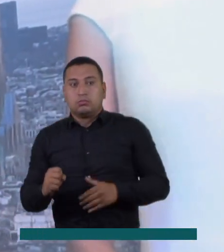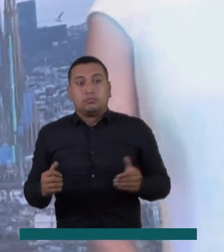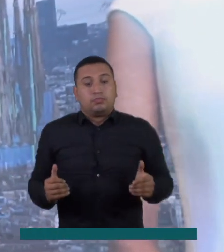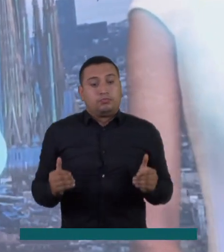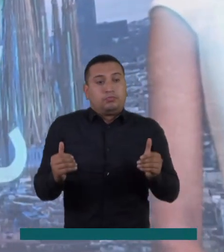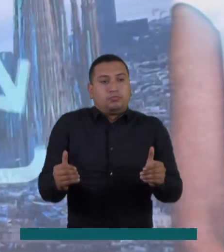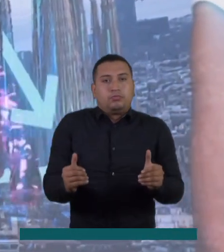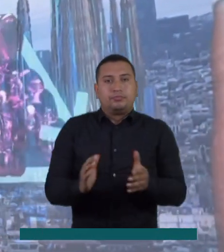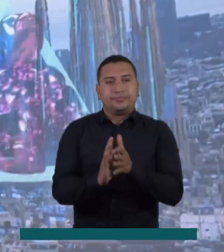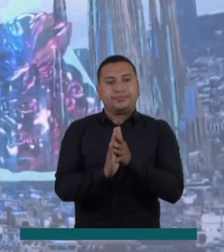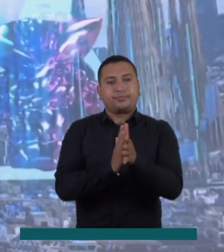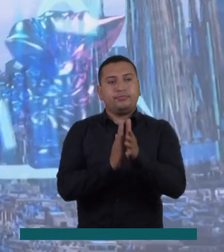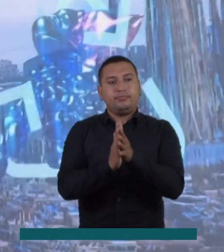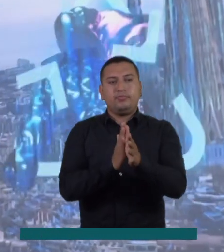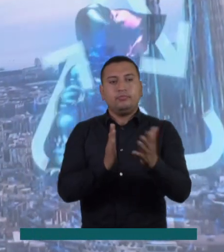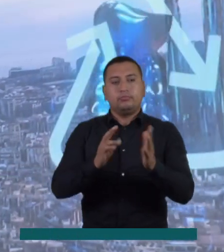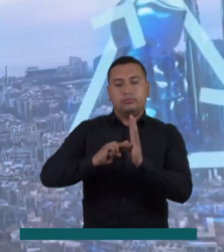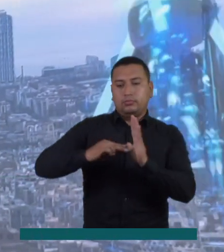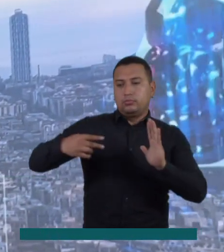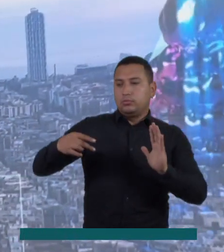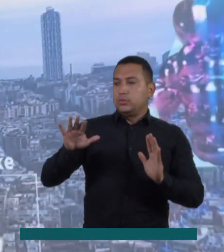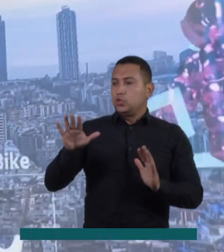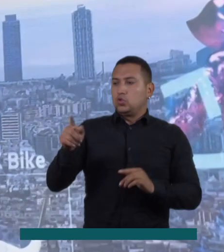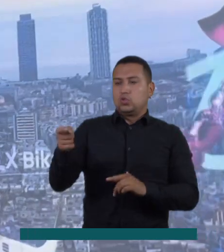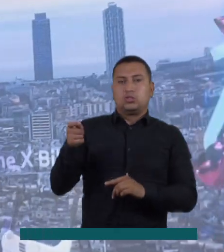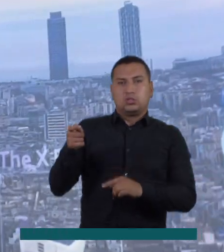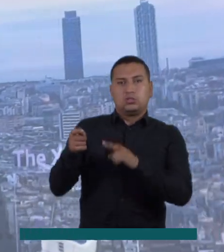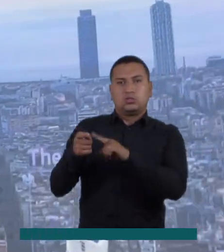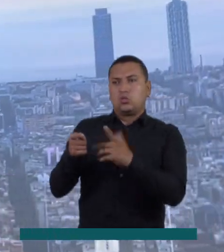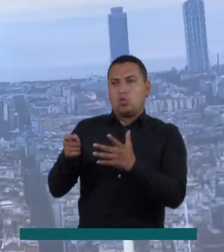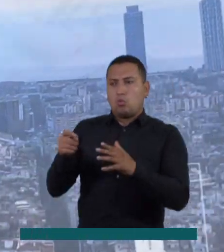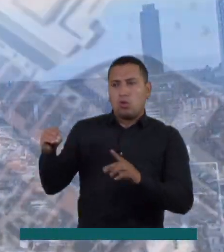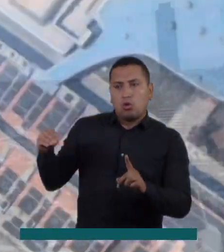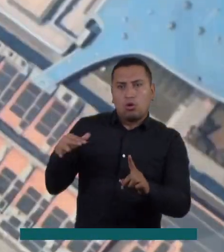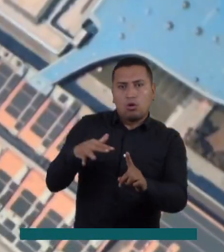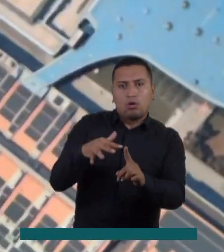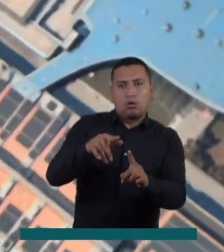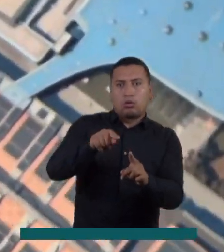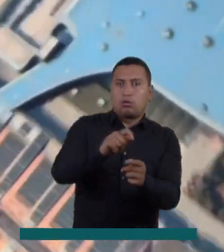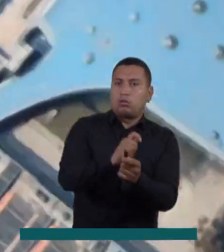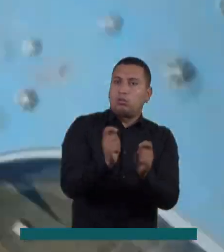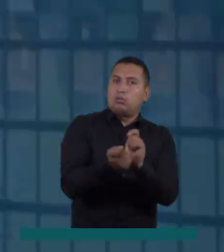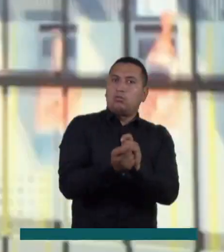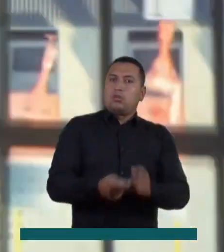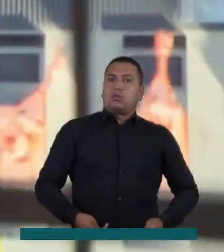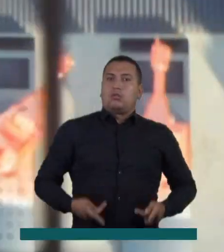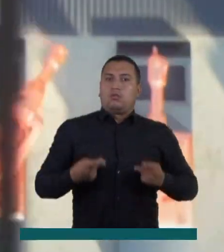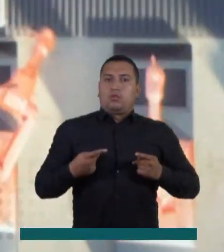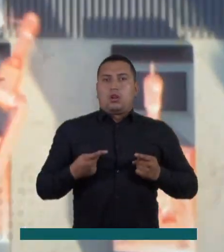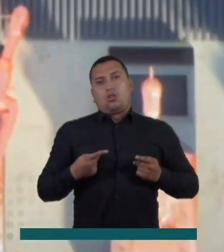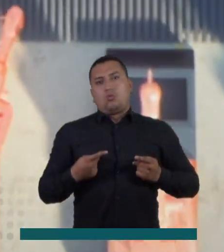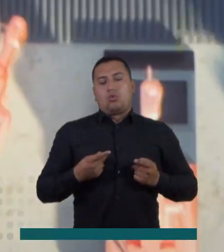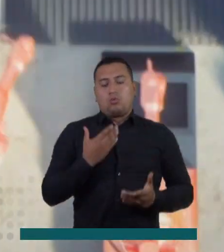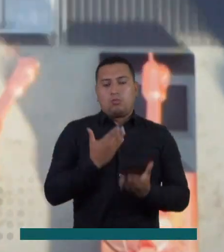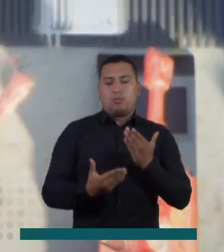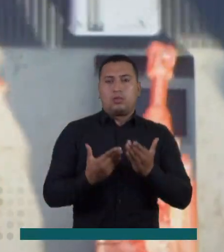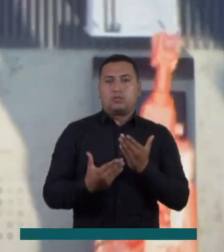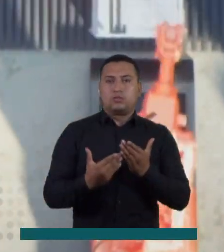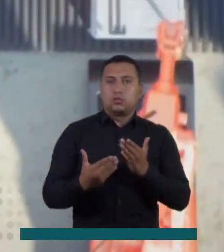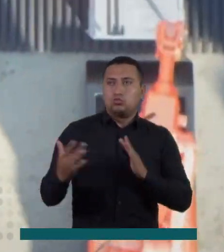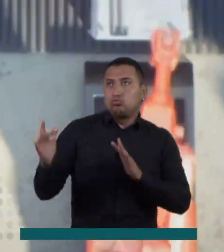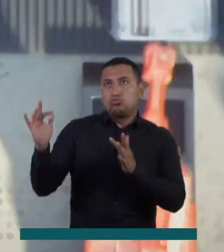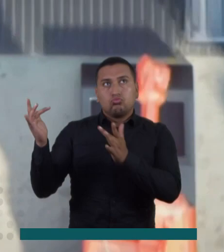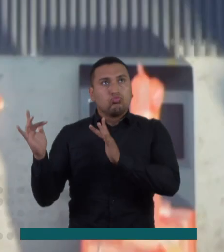Le contaremos qué es la tecnología 5G y en qué forma puede llegar a cambiar la vida con facilidad de conexión y velocidad para todos los